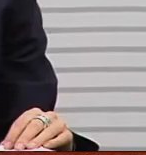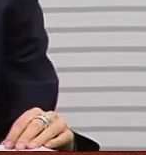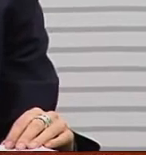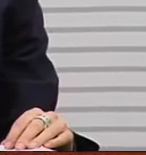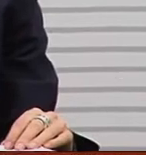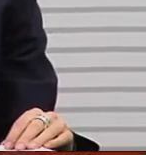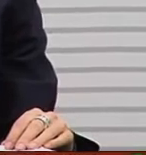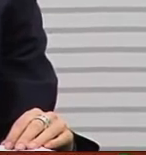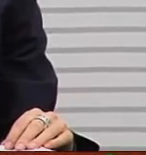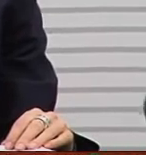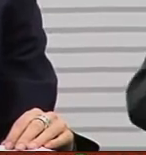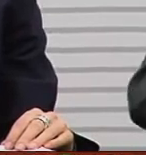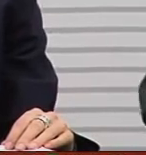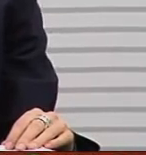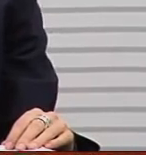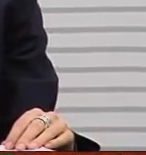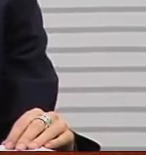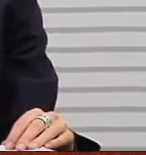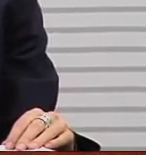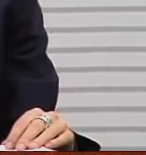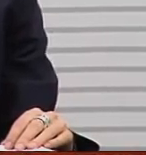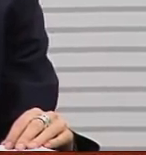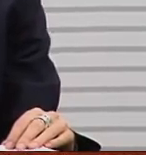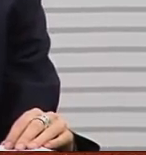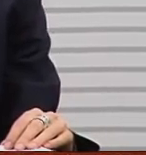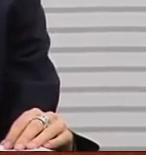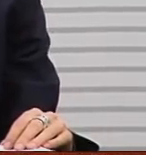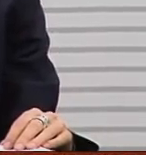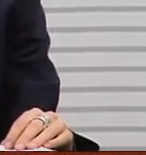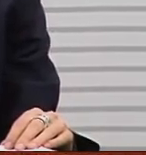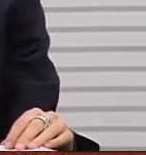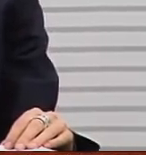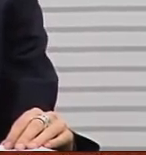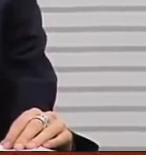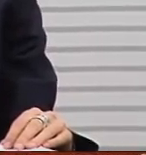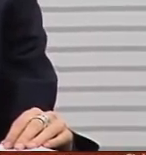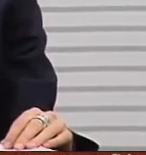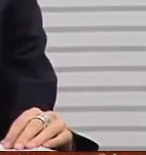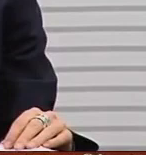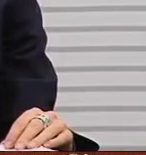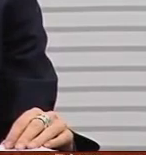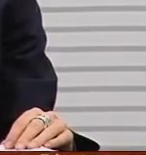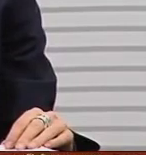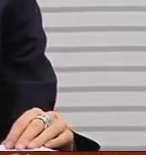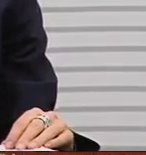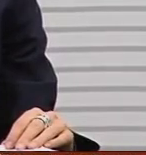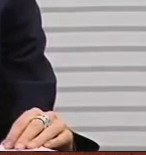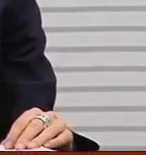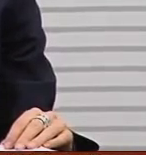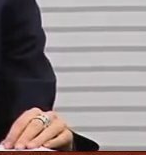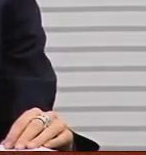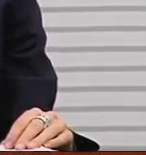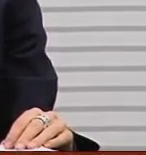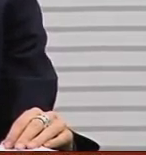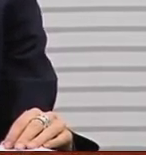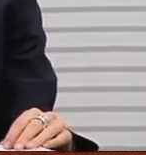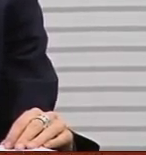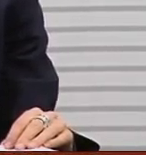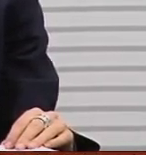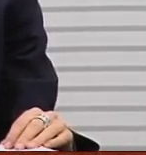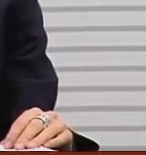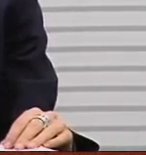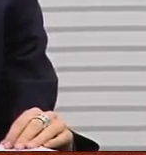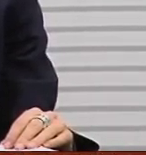de una persona con VIH que fue despedida porque se consideraba que ponía en riesgo a sus colegas de trabajo, a pesar